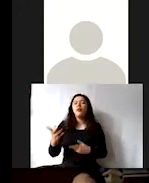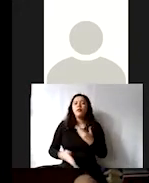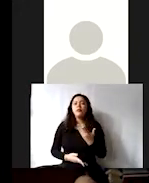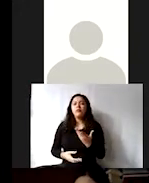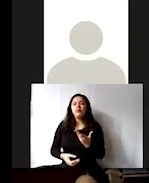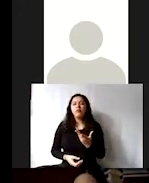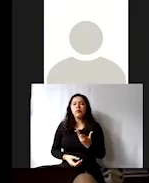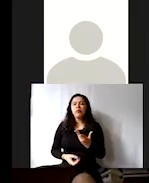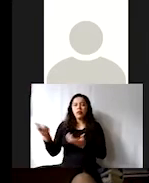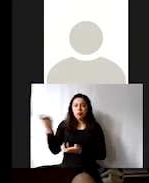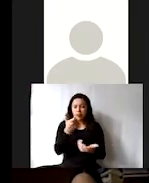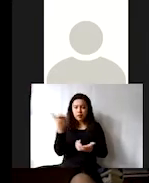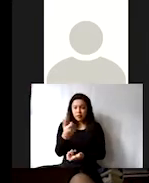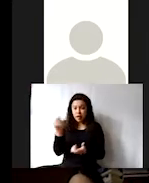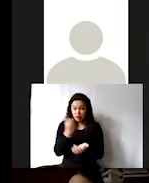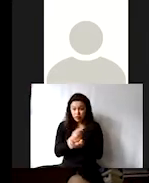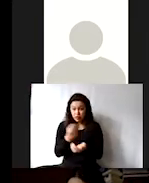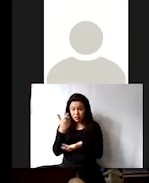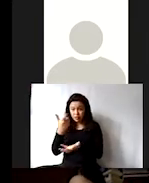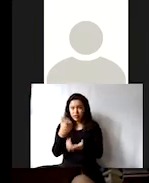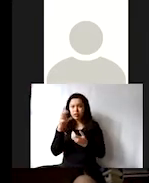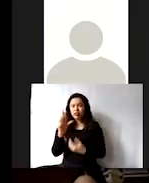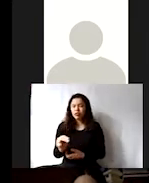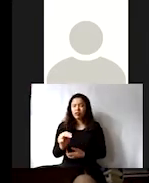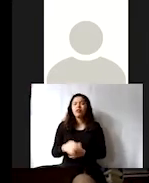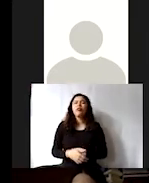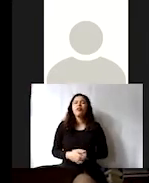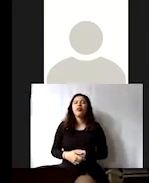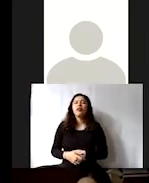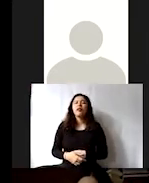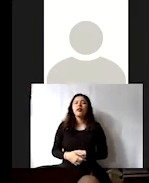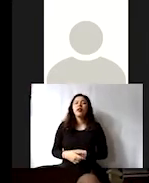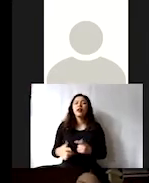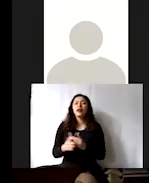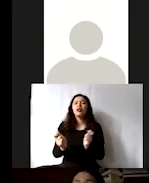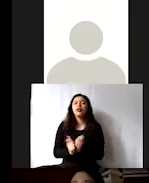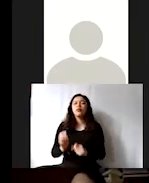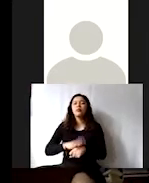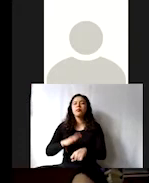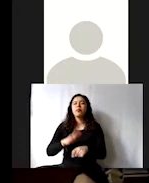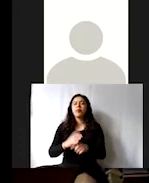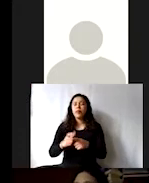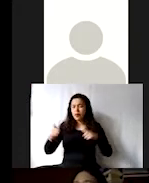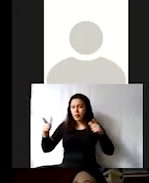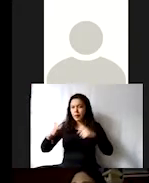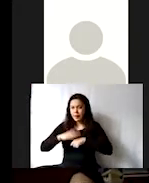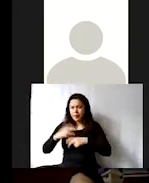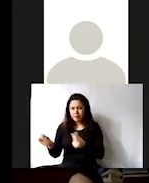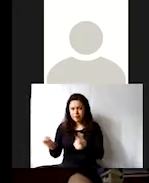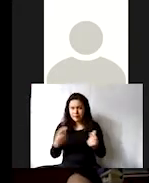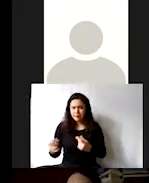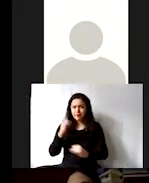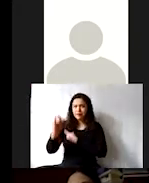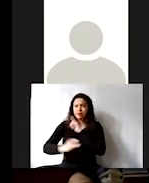son financieras. Hay incluso uno de los grupos mayores más activos que existen a nivel